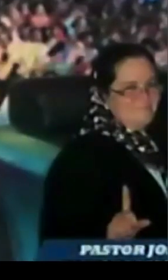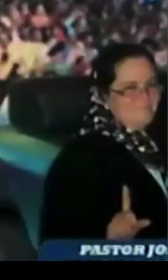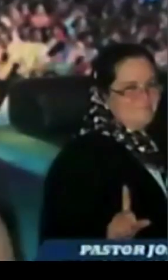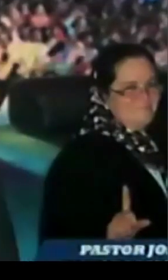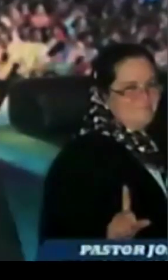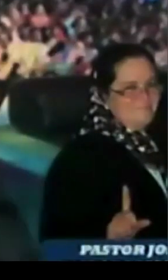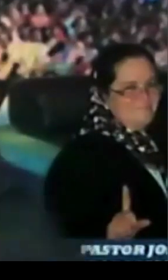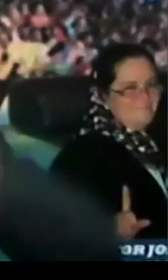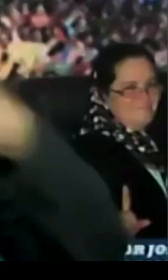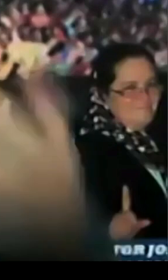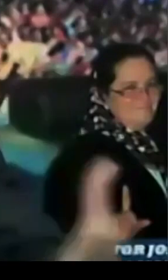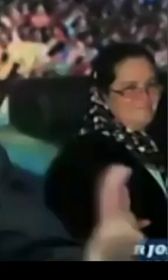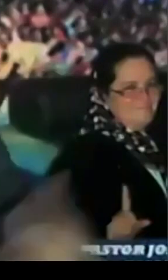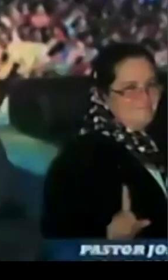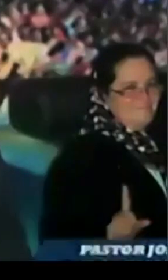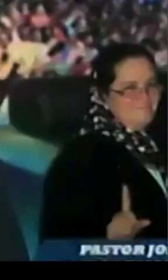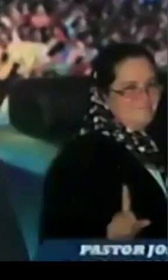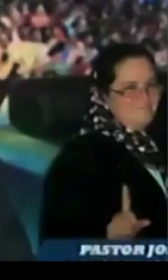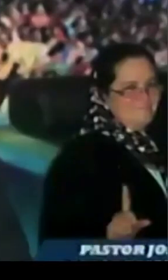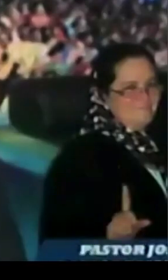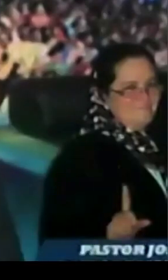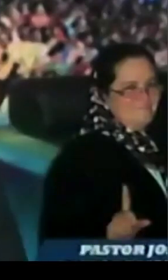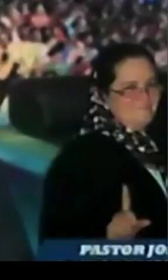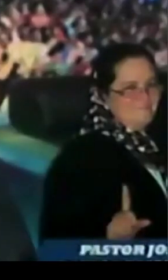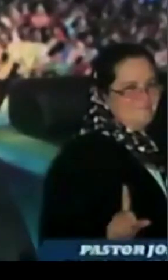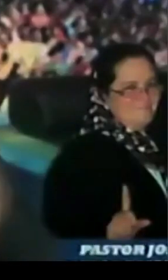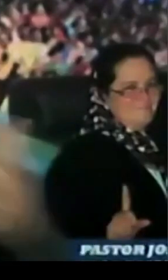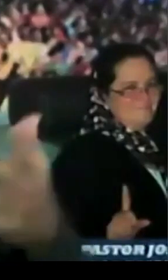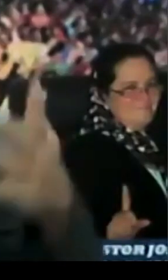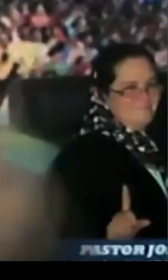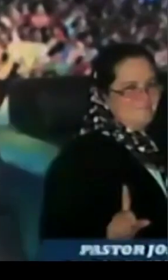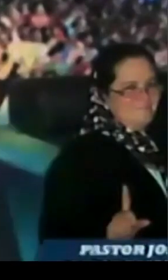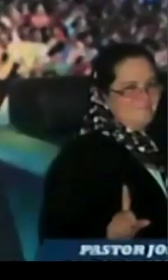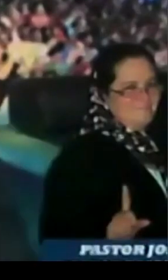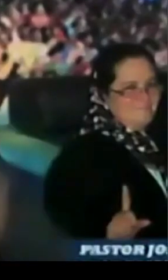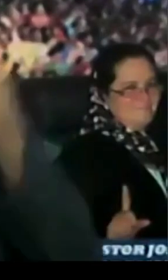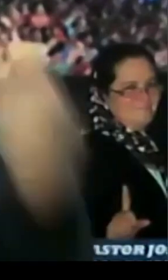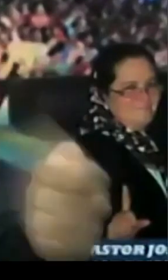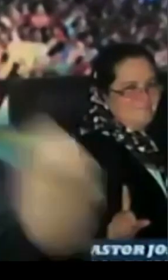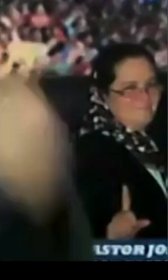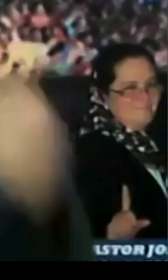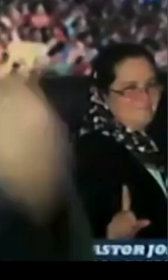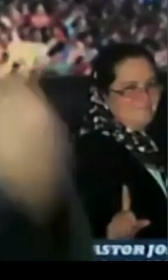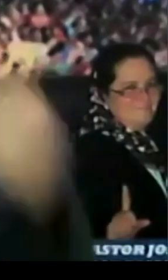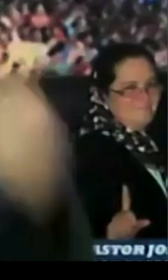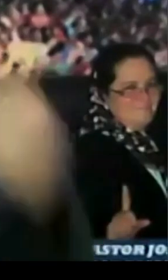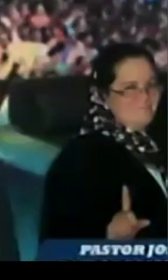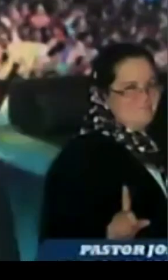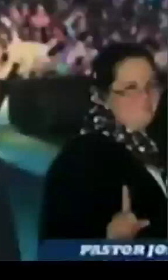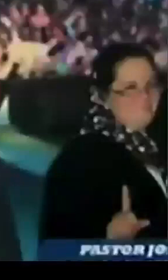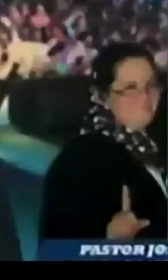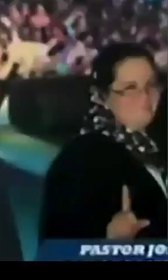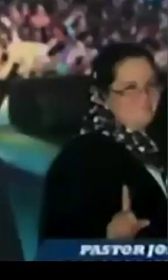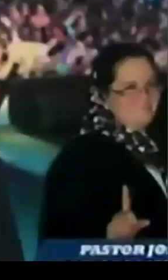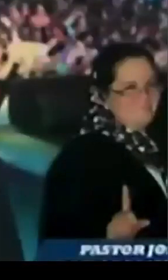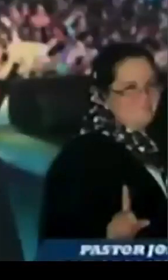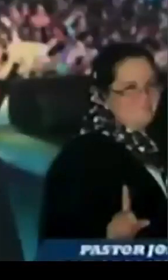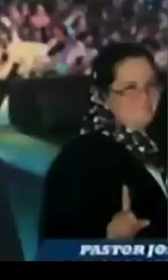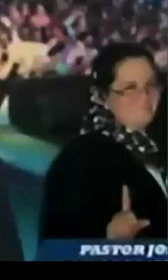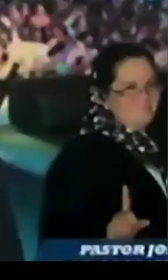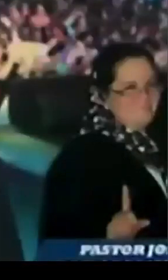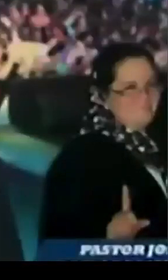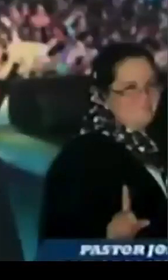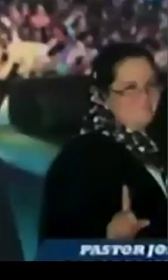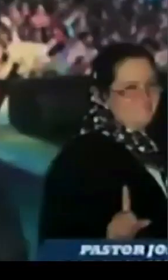aquella persona que se se sacrifica hemos conocido los grandes evangelistas Cómo ayunan cómo oran Cómo piden a Dios